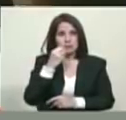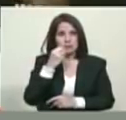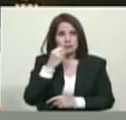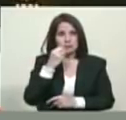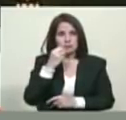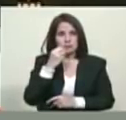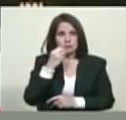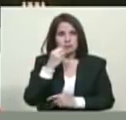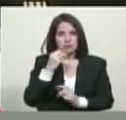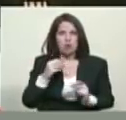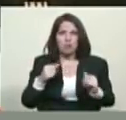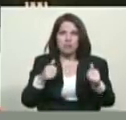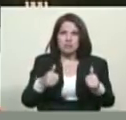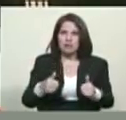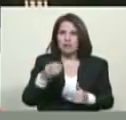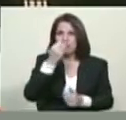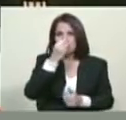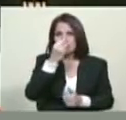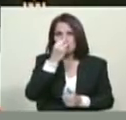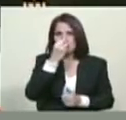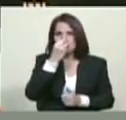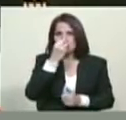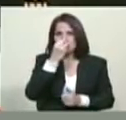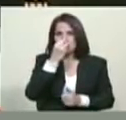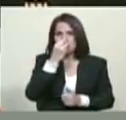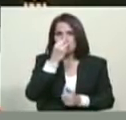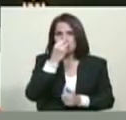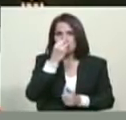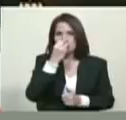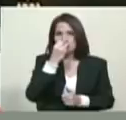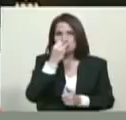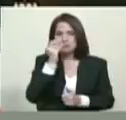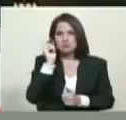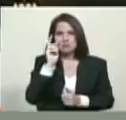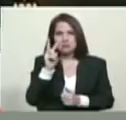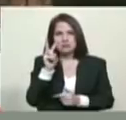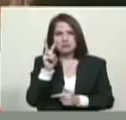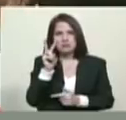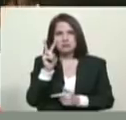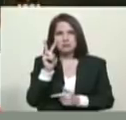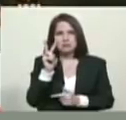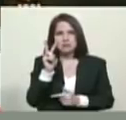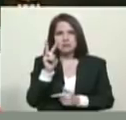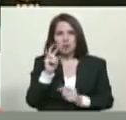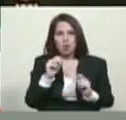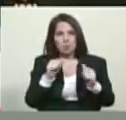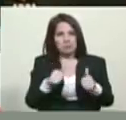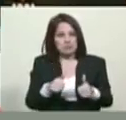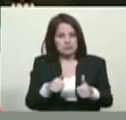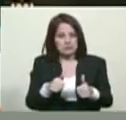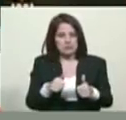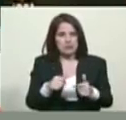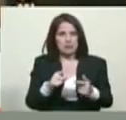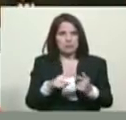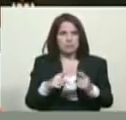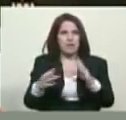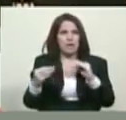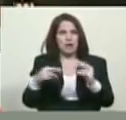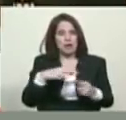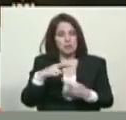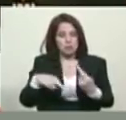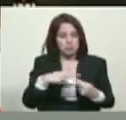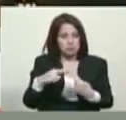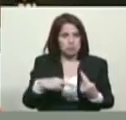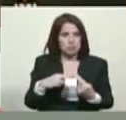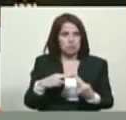Empezamos la cena en el Palacio de Convenciones. Empezó a hablar Fidel de la revolución.